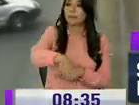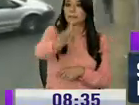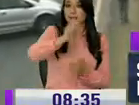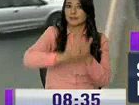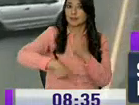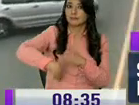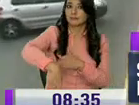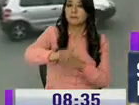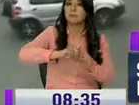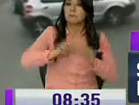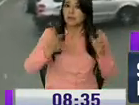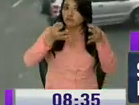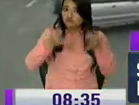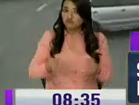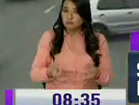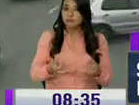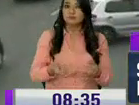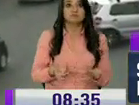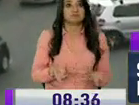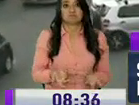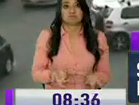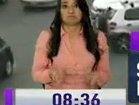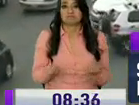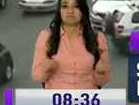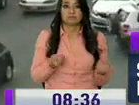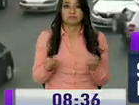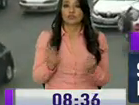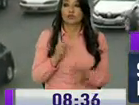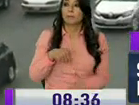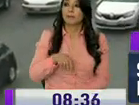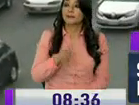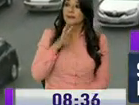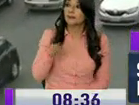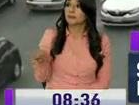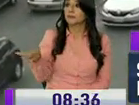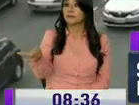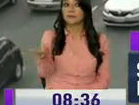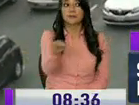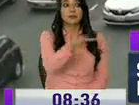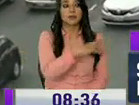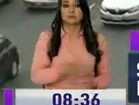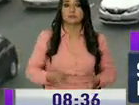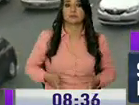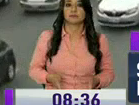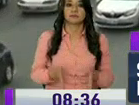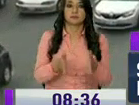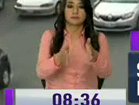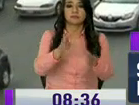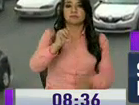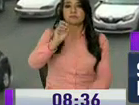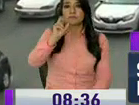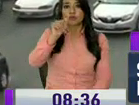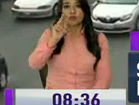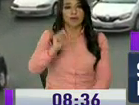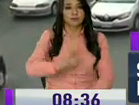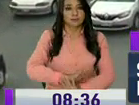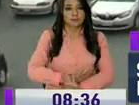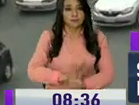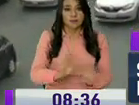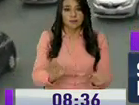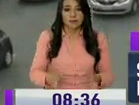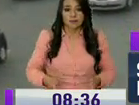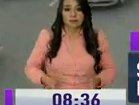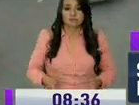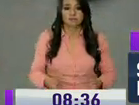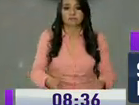embargo, no se ha hecho mayor cosa, es decir, solo han pasado por esta que es la avenida Morán Valverde. Continúa cerrado